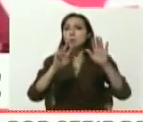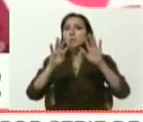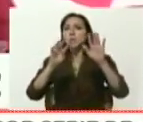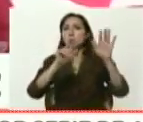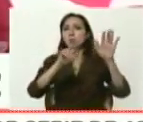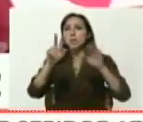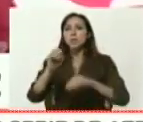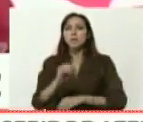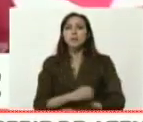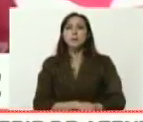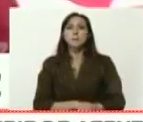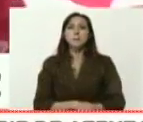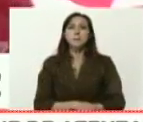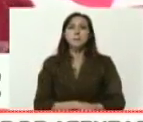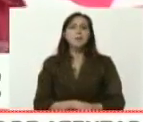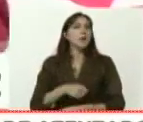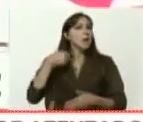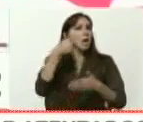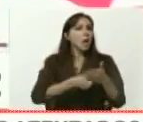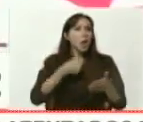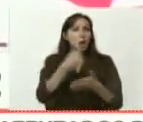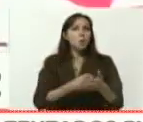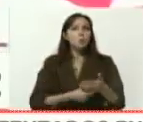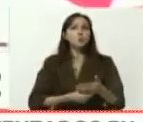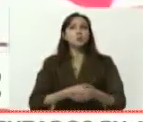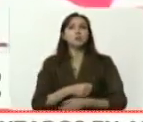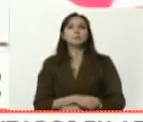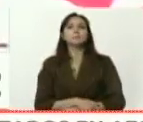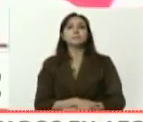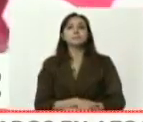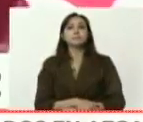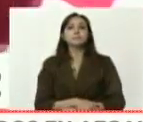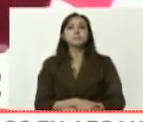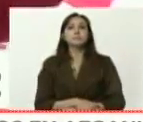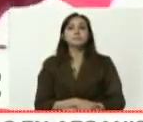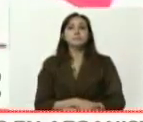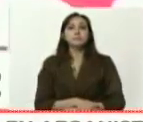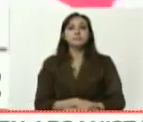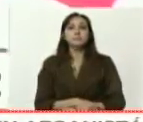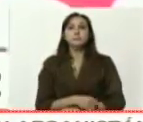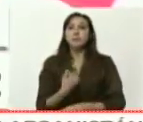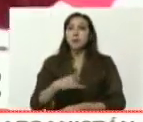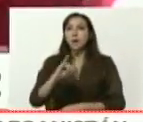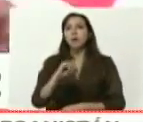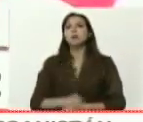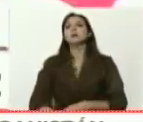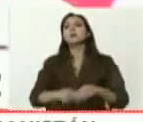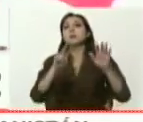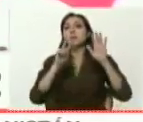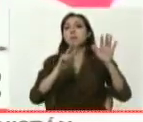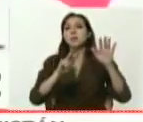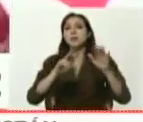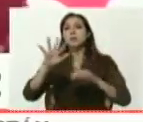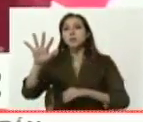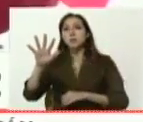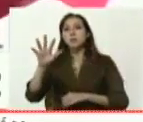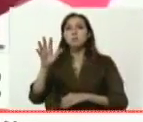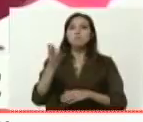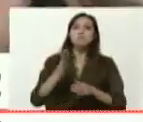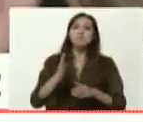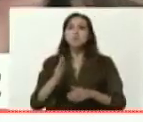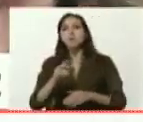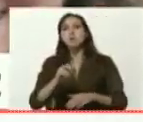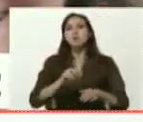lucha urbana y en la lucha rural. Son chavos que estamos entre los 75 y 100 años. La verdad es que hay